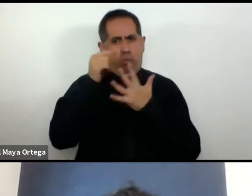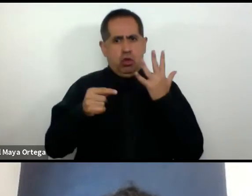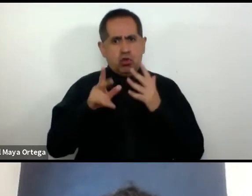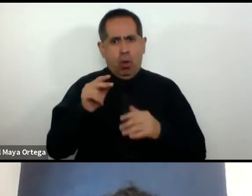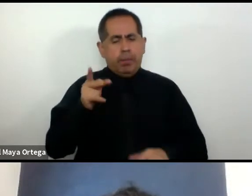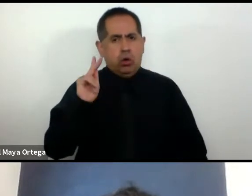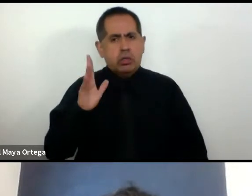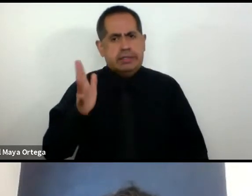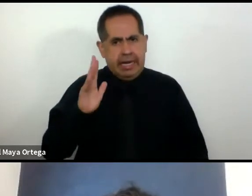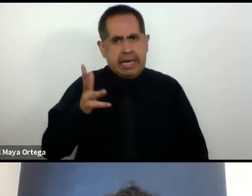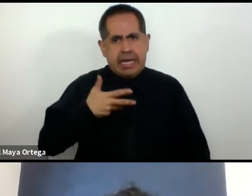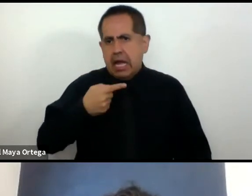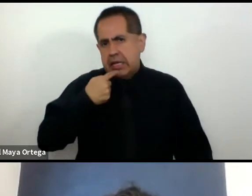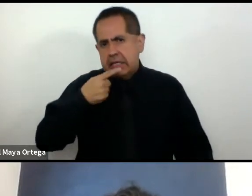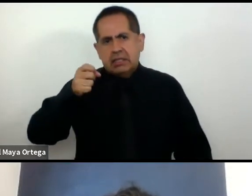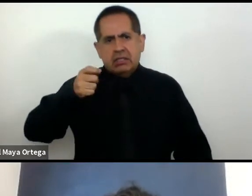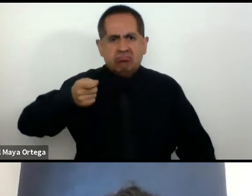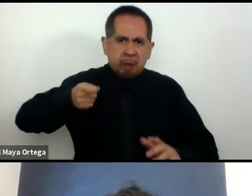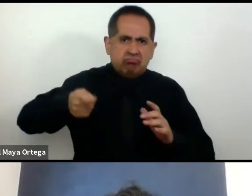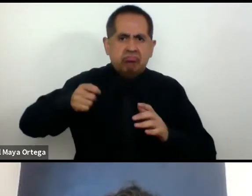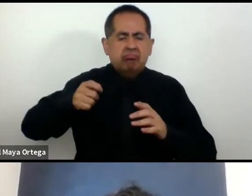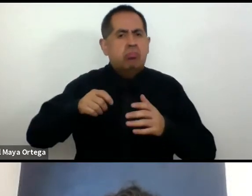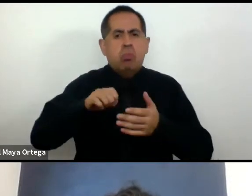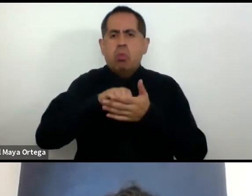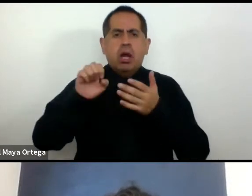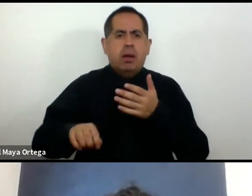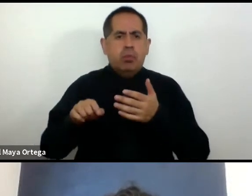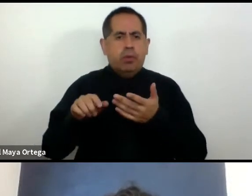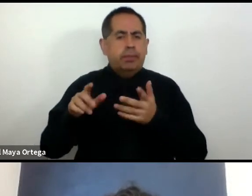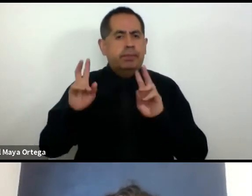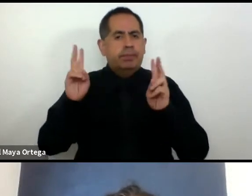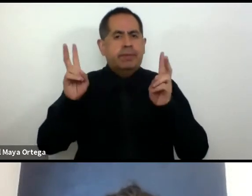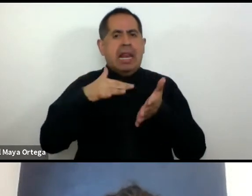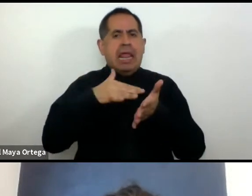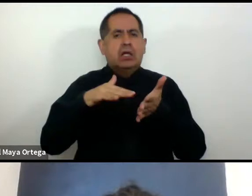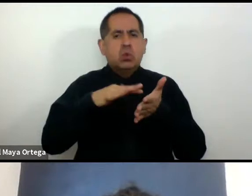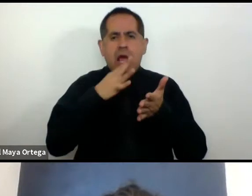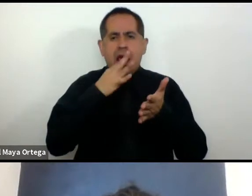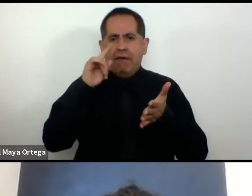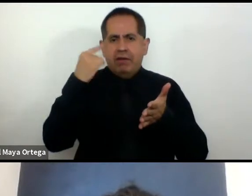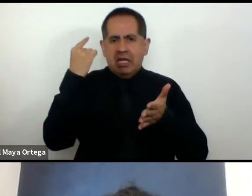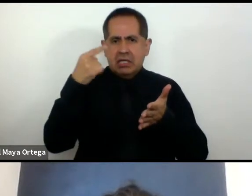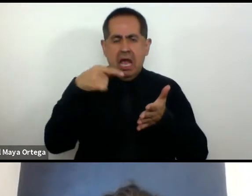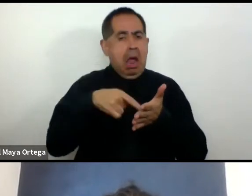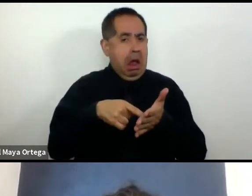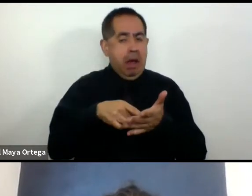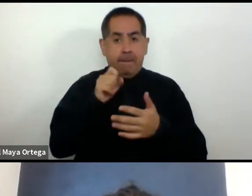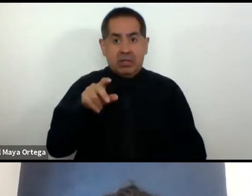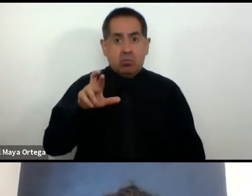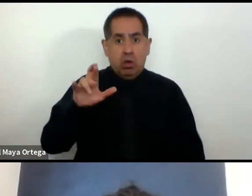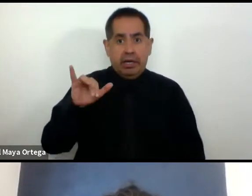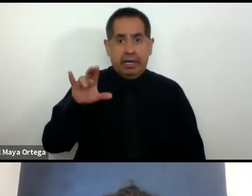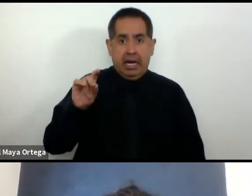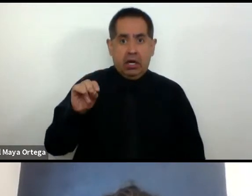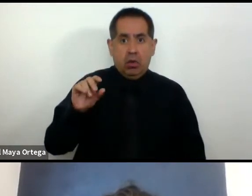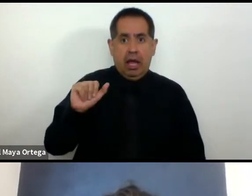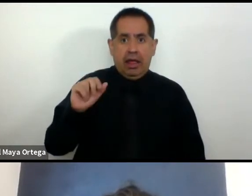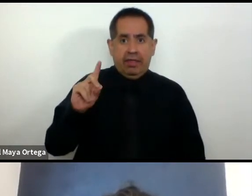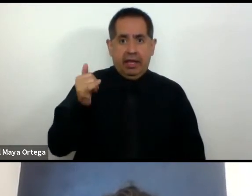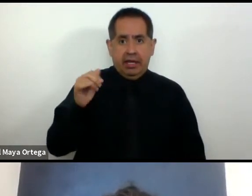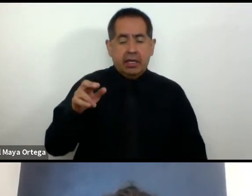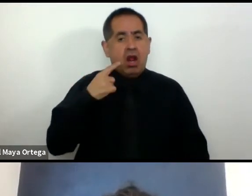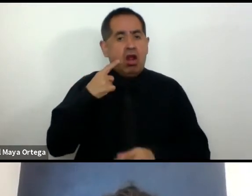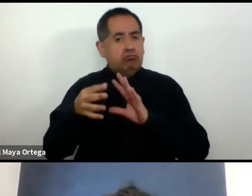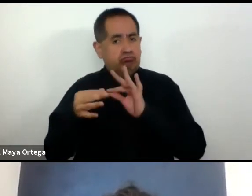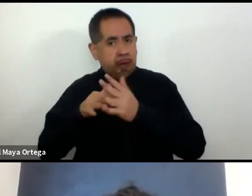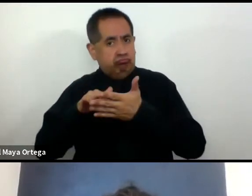reconocido con cosas específicas, como por ejemplo la lectura sencilla. En este mismo caso de Ricardo Adair, habló de cosas específicas